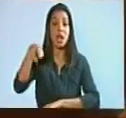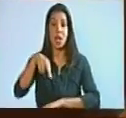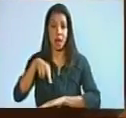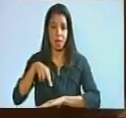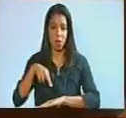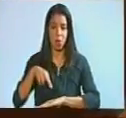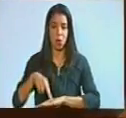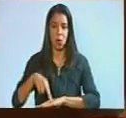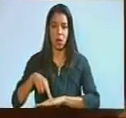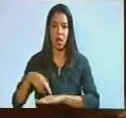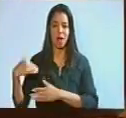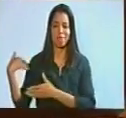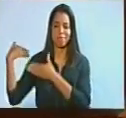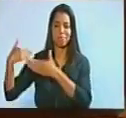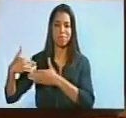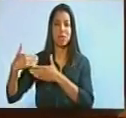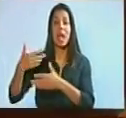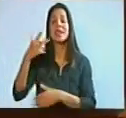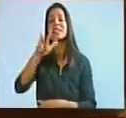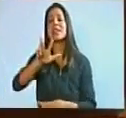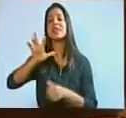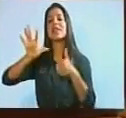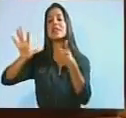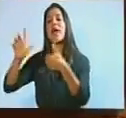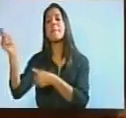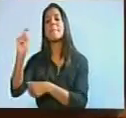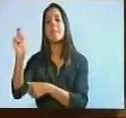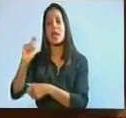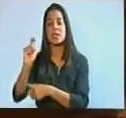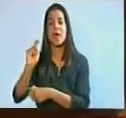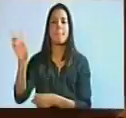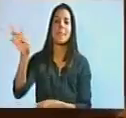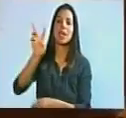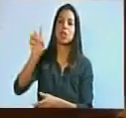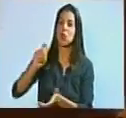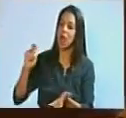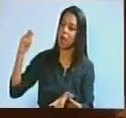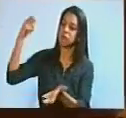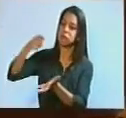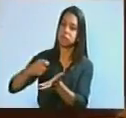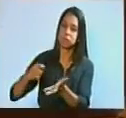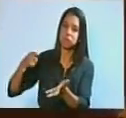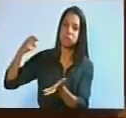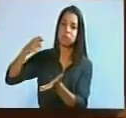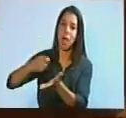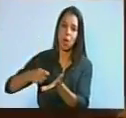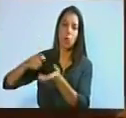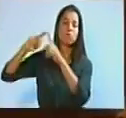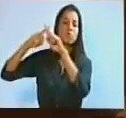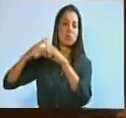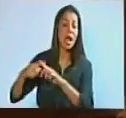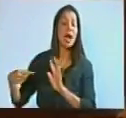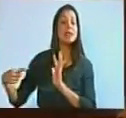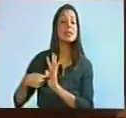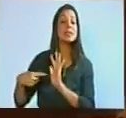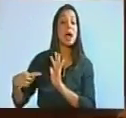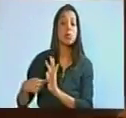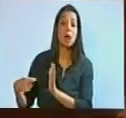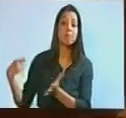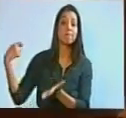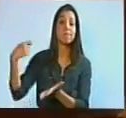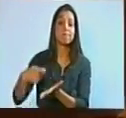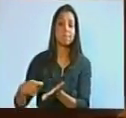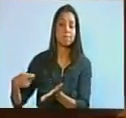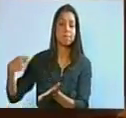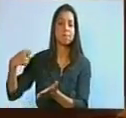en los últimos 36 meses ha cancelado por concepto de capital reembolsado y de intereses pagados